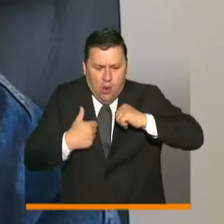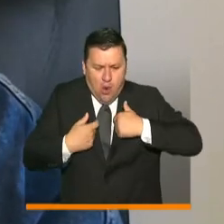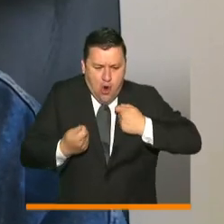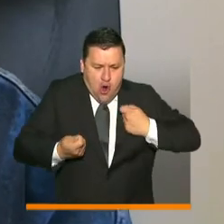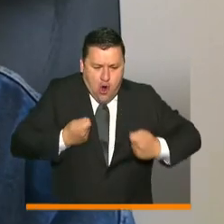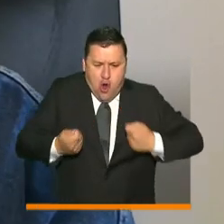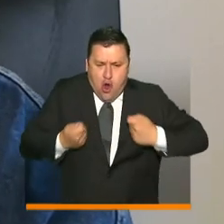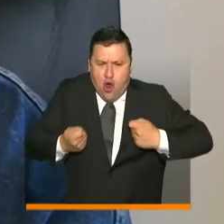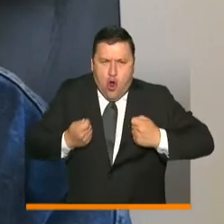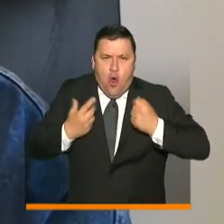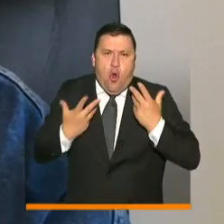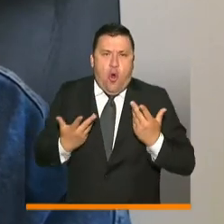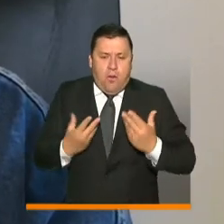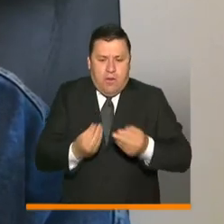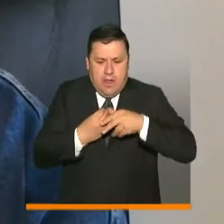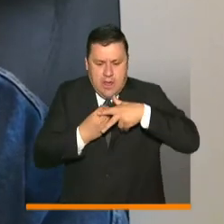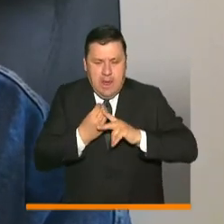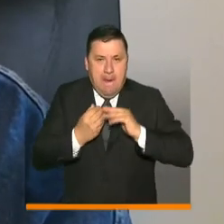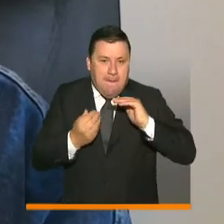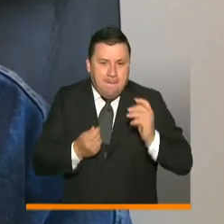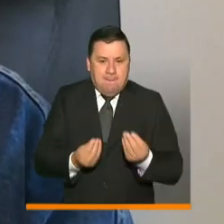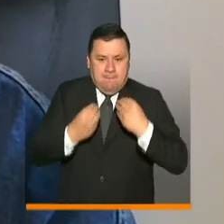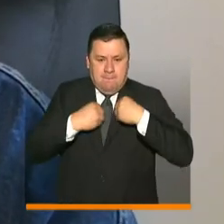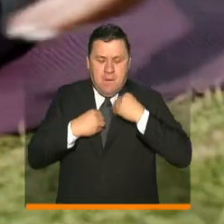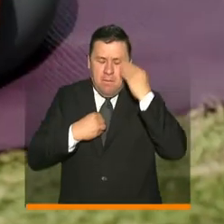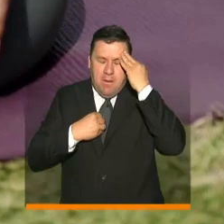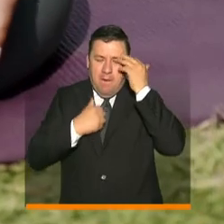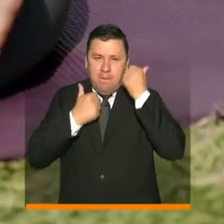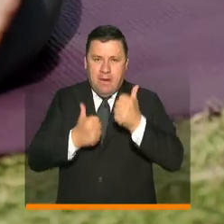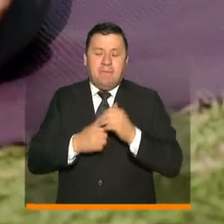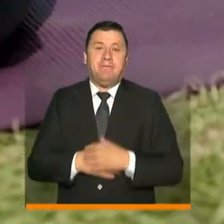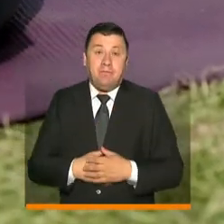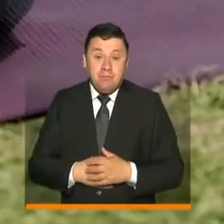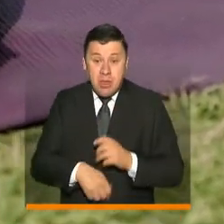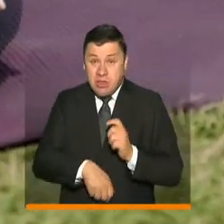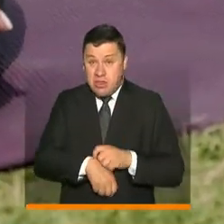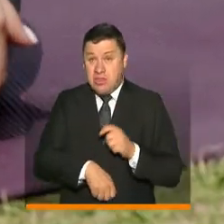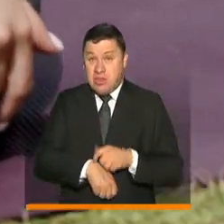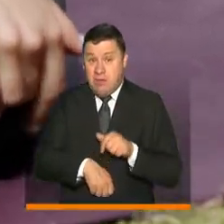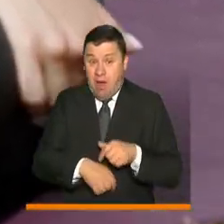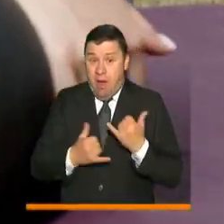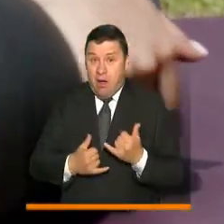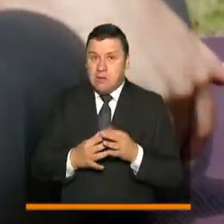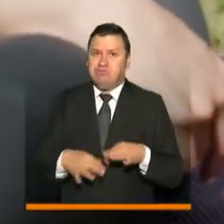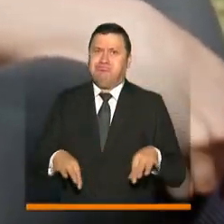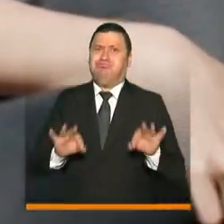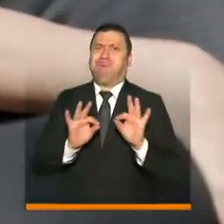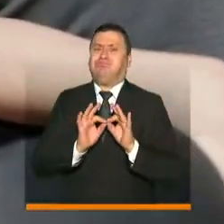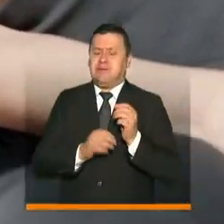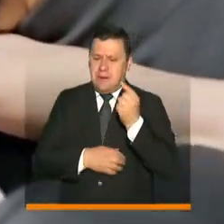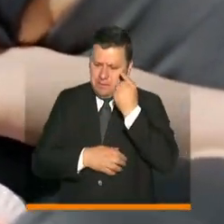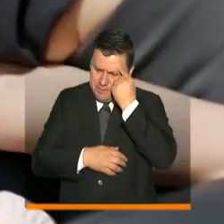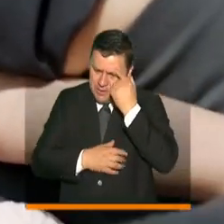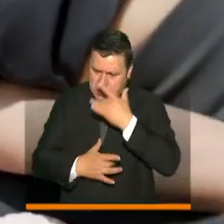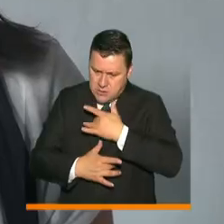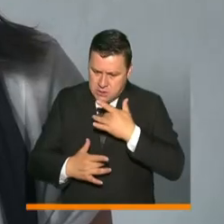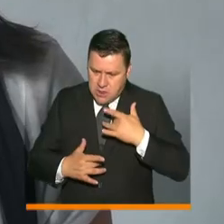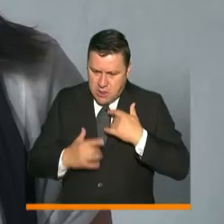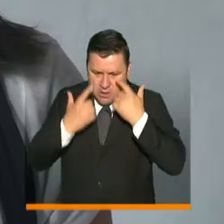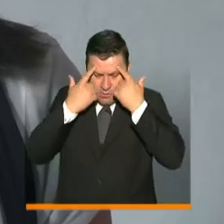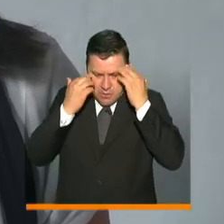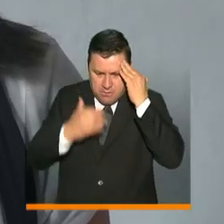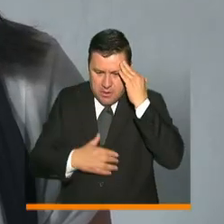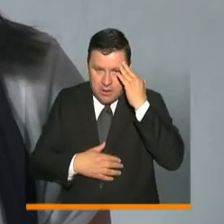hacer uso de esas herramientas para llevar mejor mi salud mental. En estos tiempos es muy importante que también pensemos en nuestra salud mental.